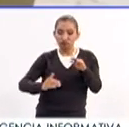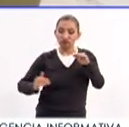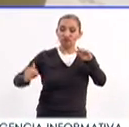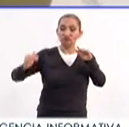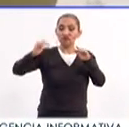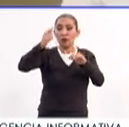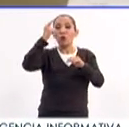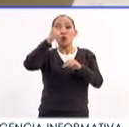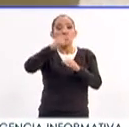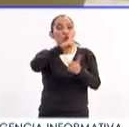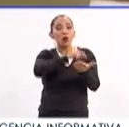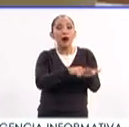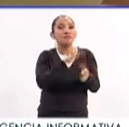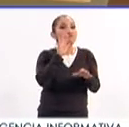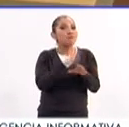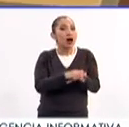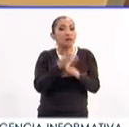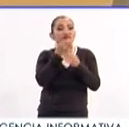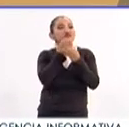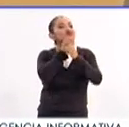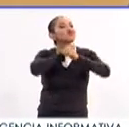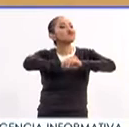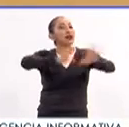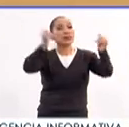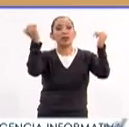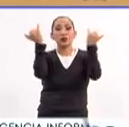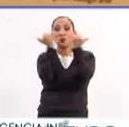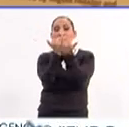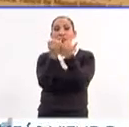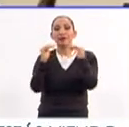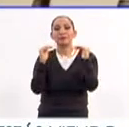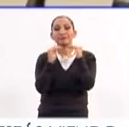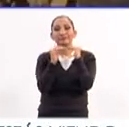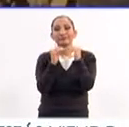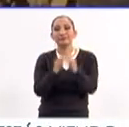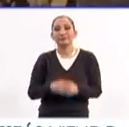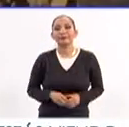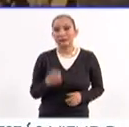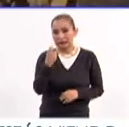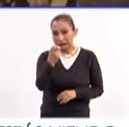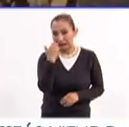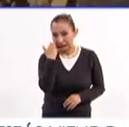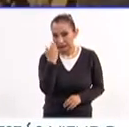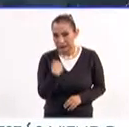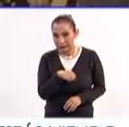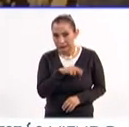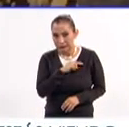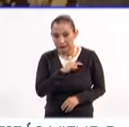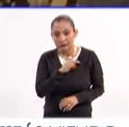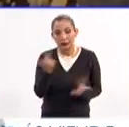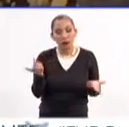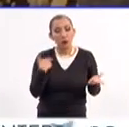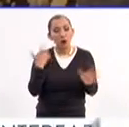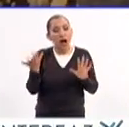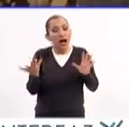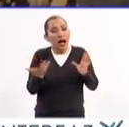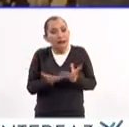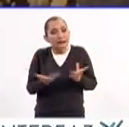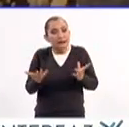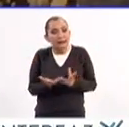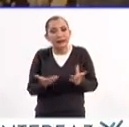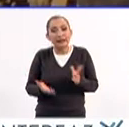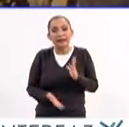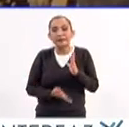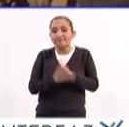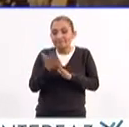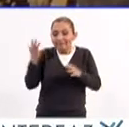uno de los espacios con mayor difusión sobre igualdad y equidad. Y eso es lo que queremos, deconstruir